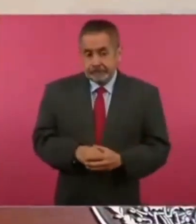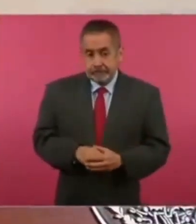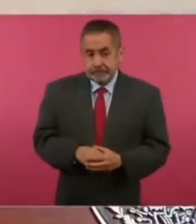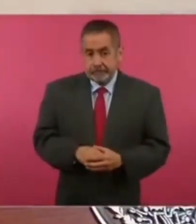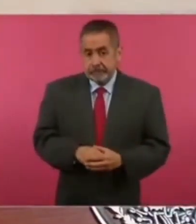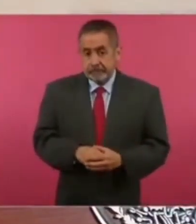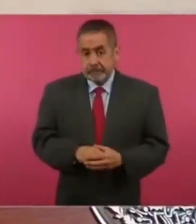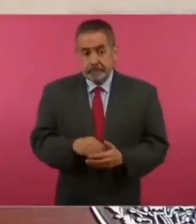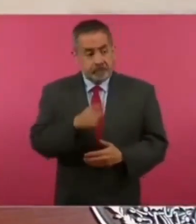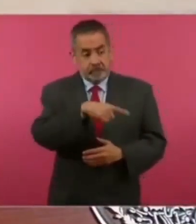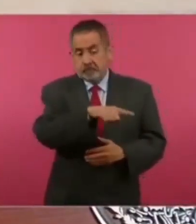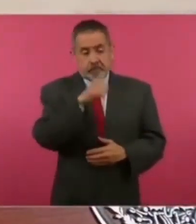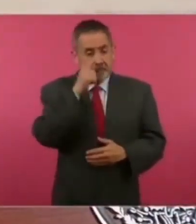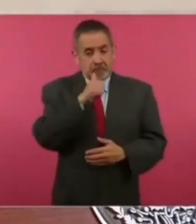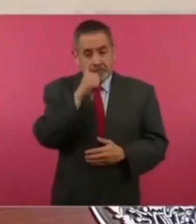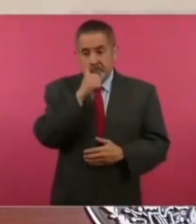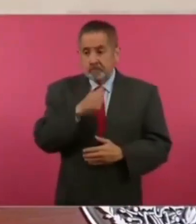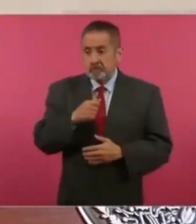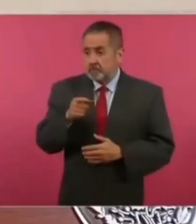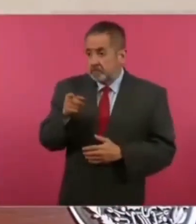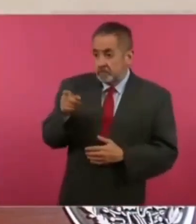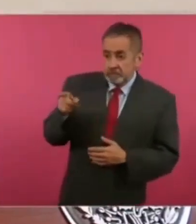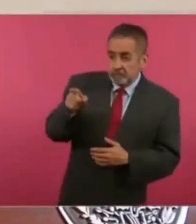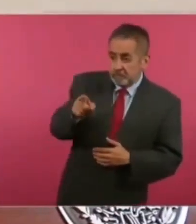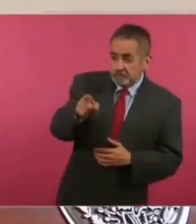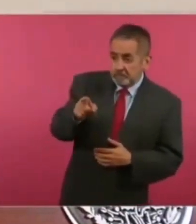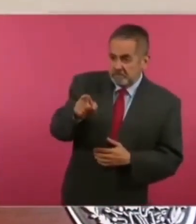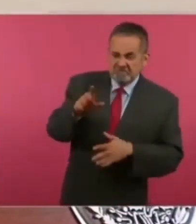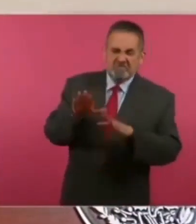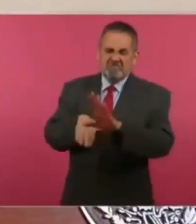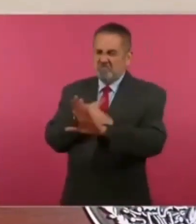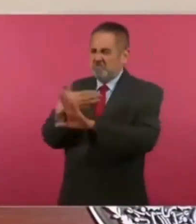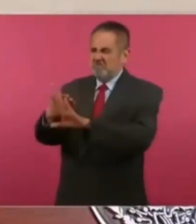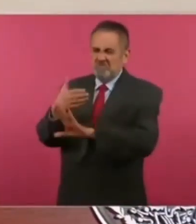a los golpeadores